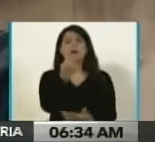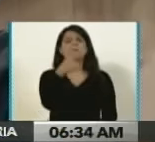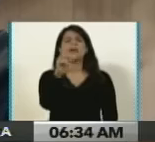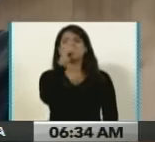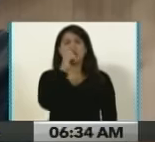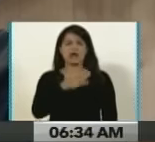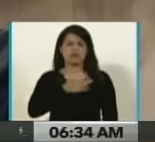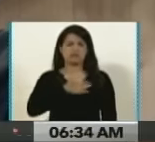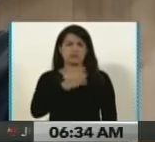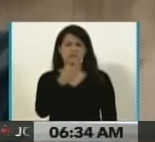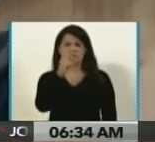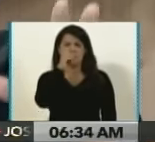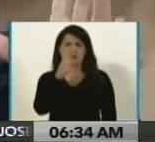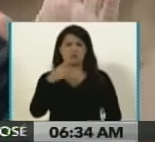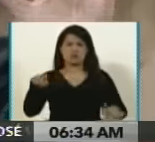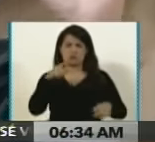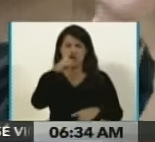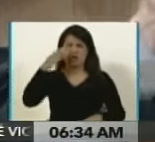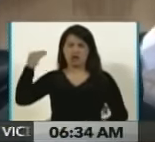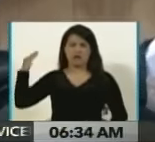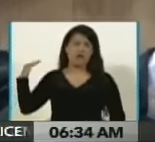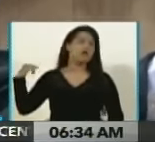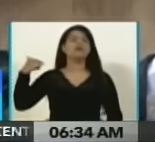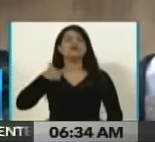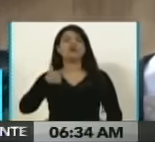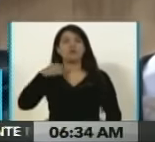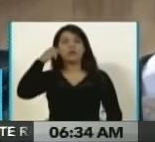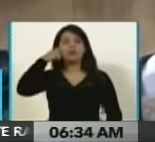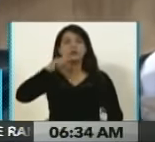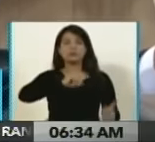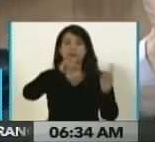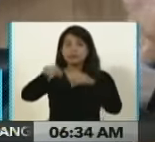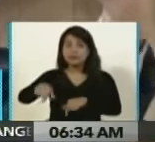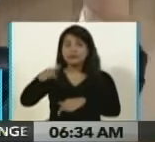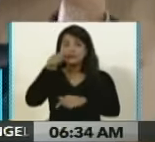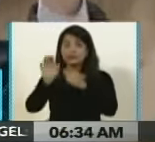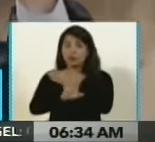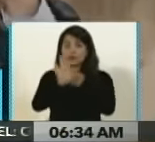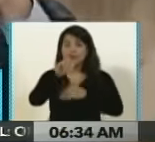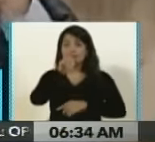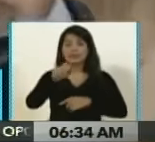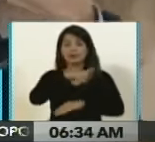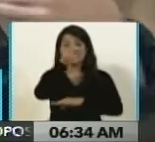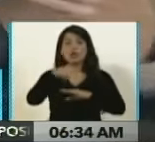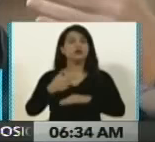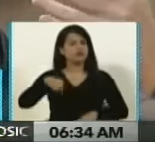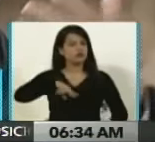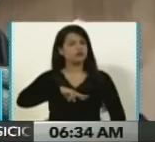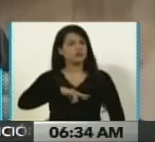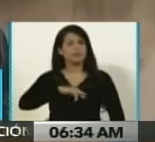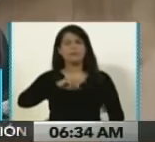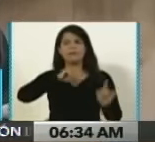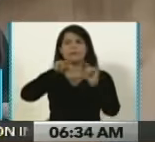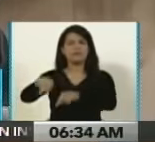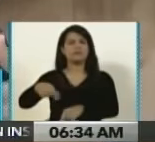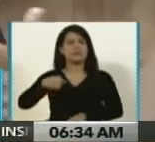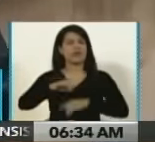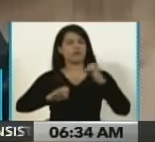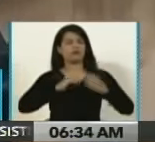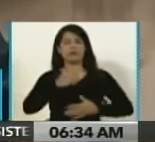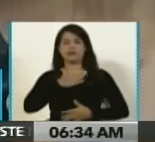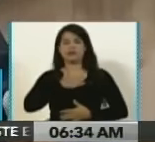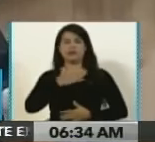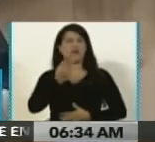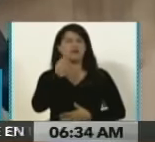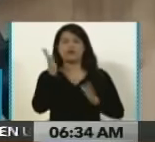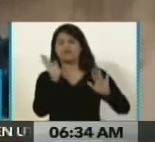época, bueno, cuando nos lanzamos a la Seguridad Nacional, nos lanzamos más por un motivo emocional que